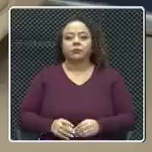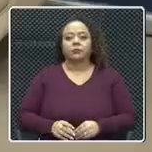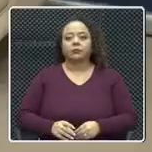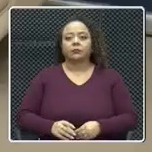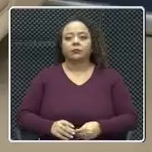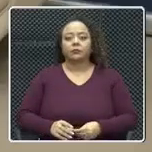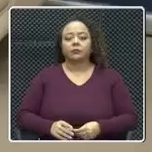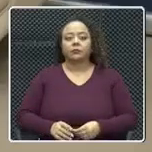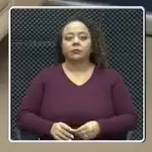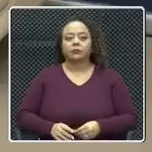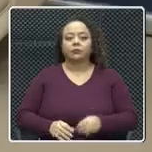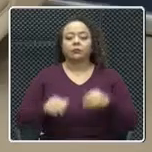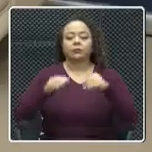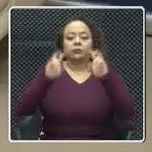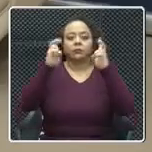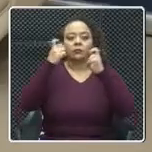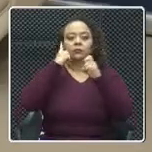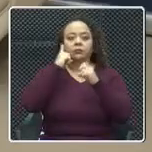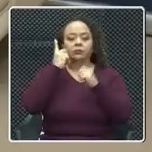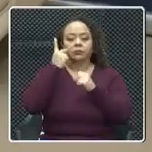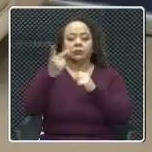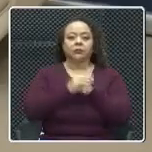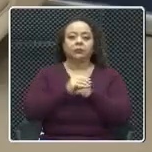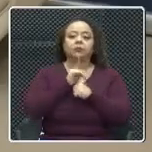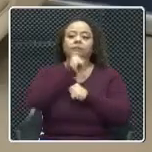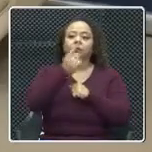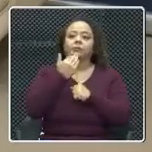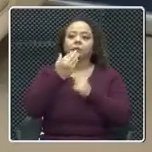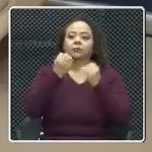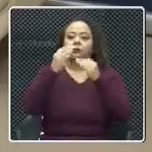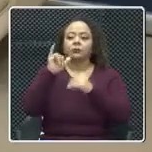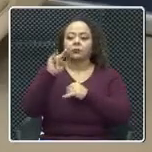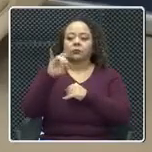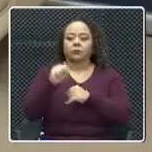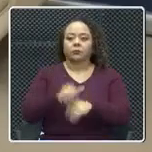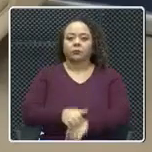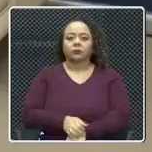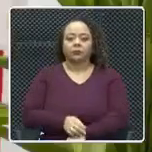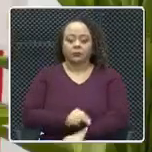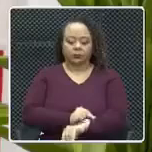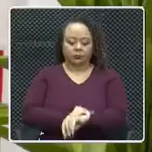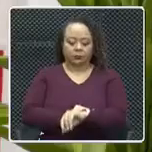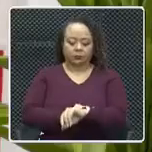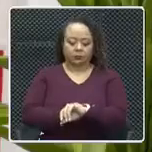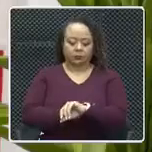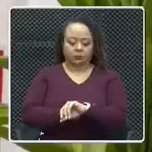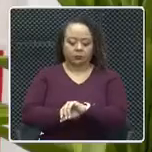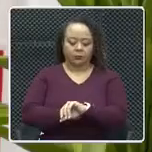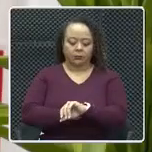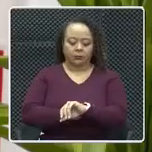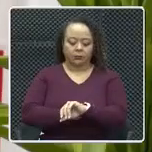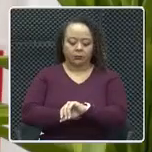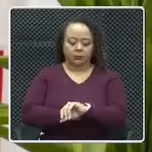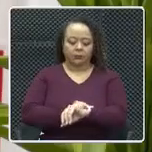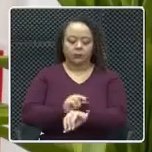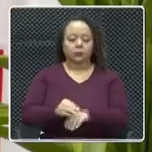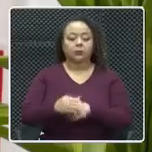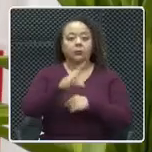el espacio para visualizar el tema. Realmente le agradecemos mucho al Instituto Nacional de Seguros y a la Red de Servicios del INSS porque...